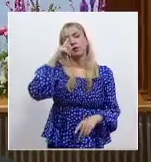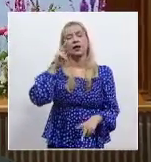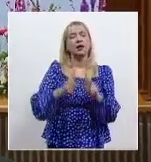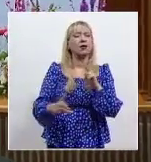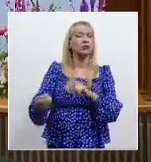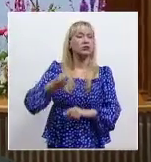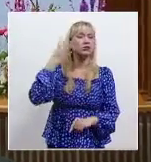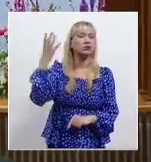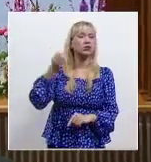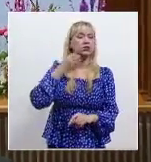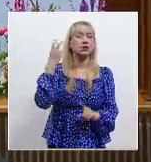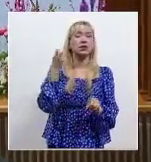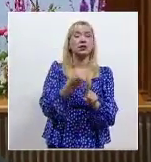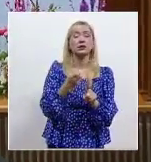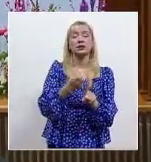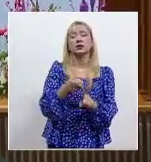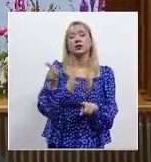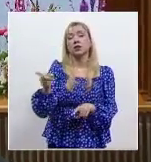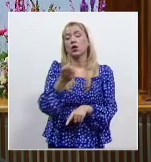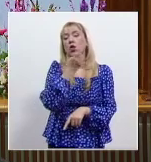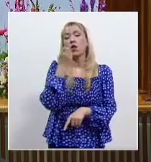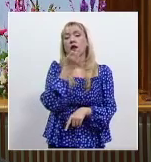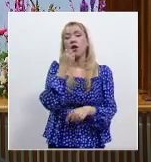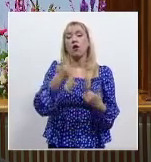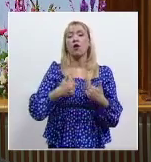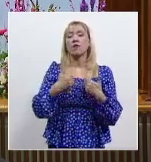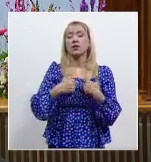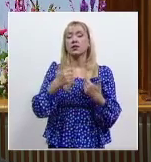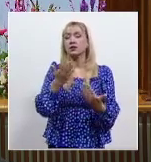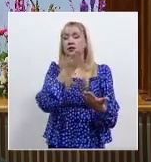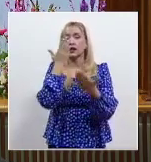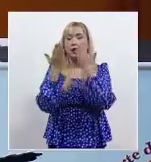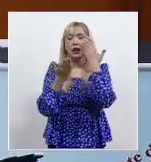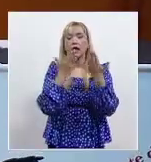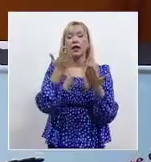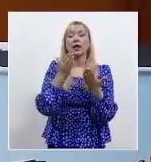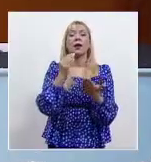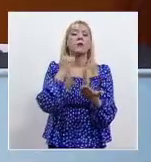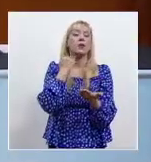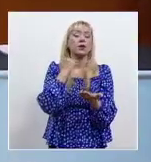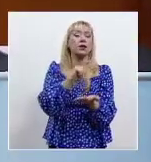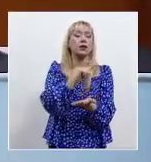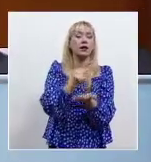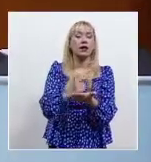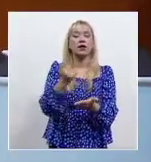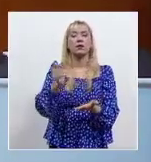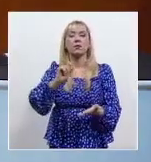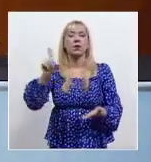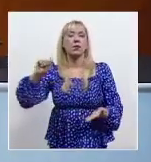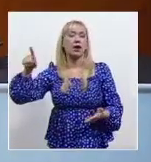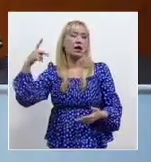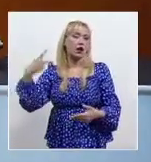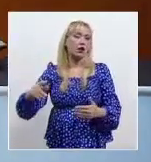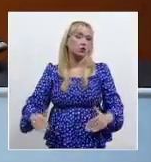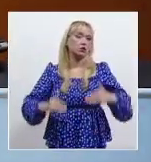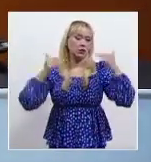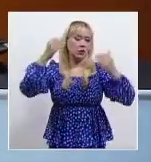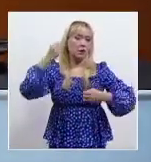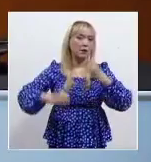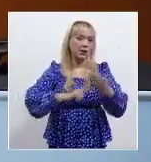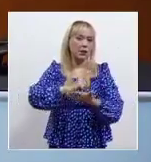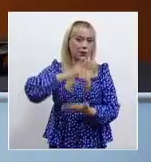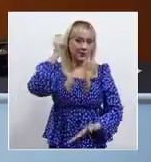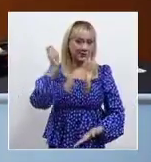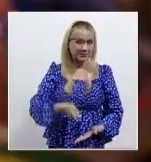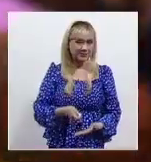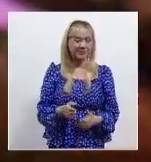que sobre este tema organizó el Colegio de Jóvenes Estudiantes de Derecho y Nuevos Profesionistas de la Suprema Corte de Justicia de la